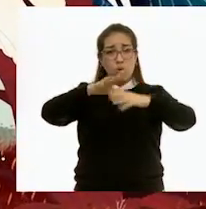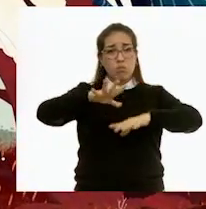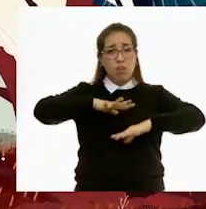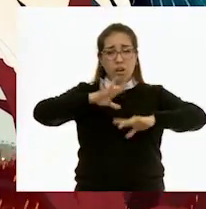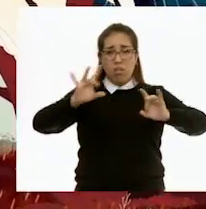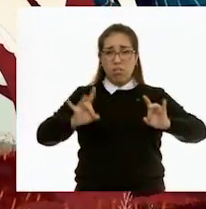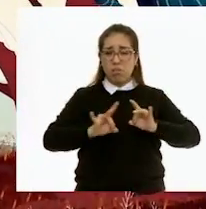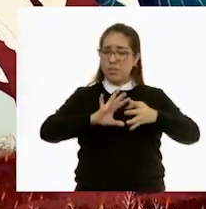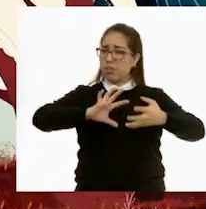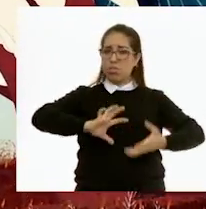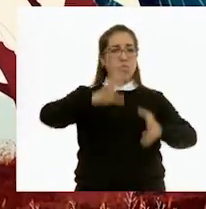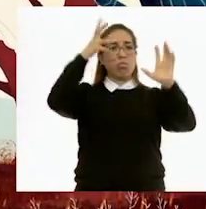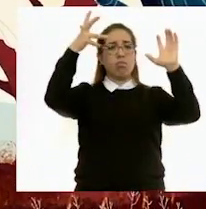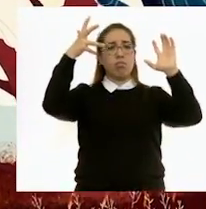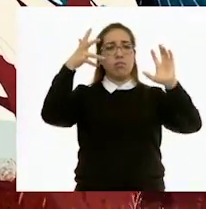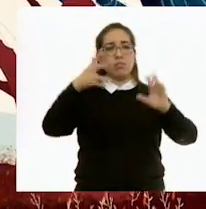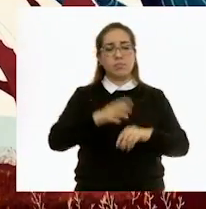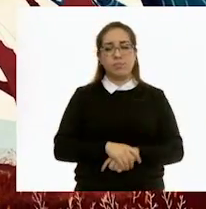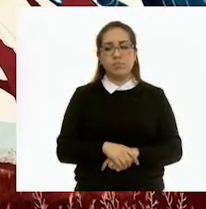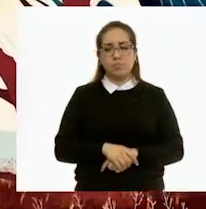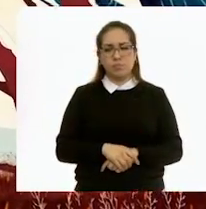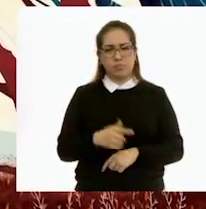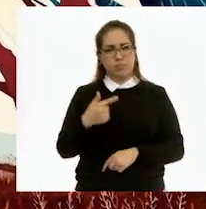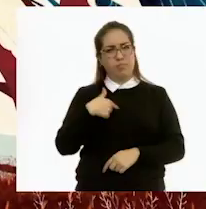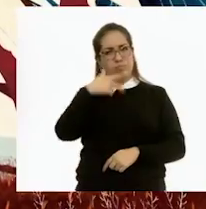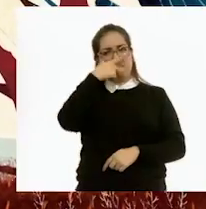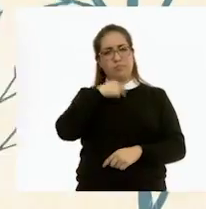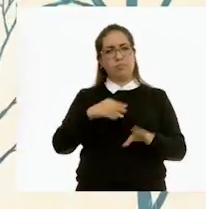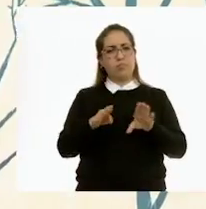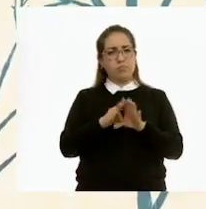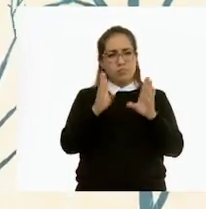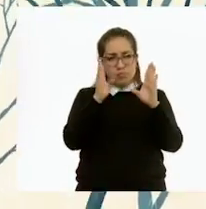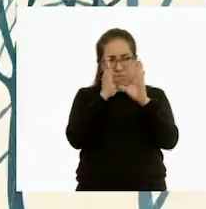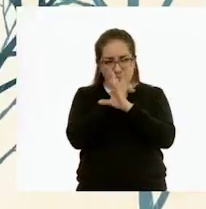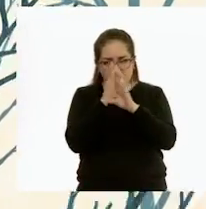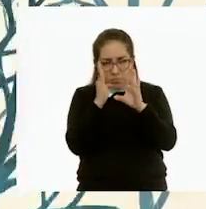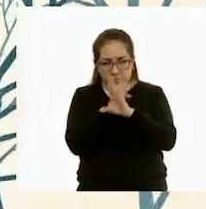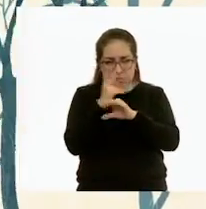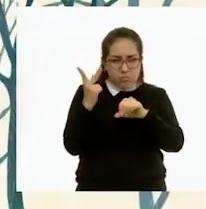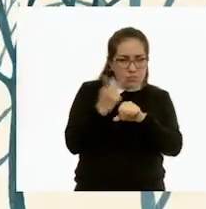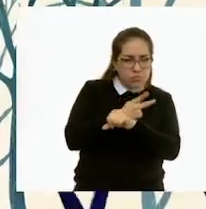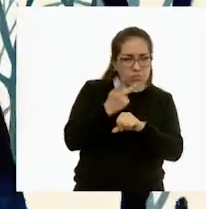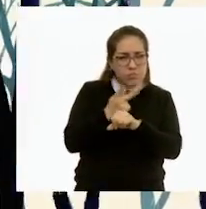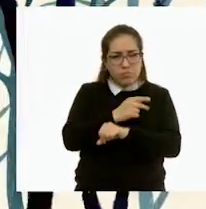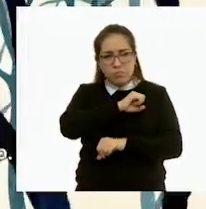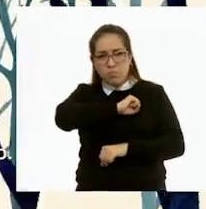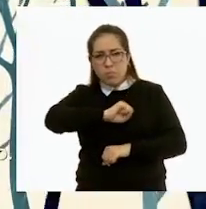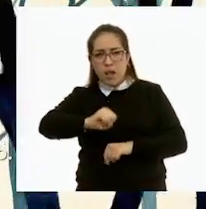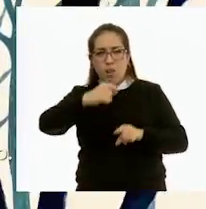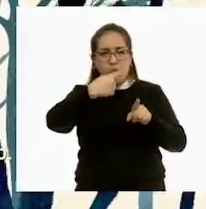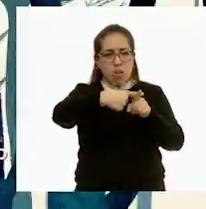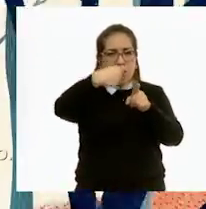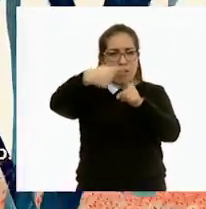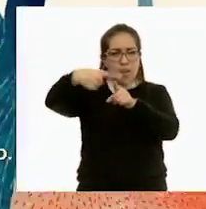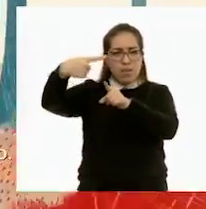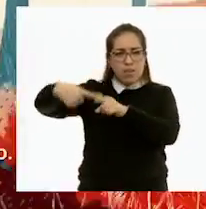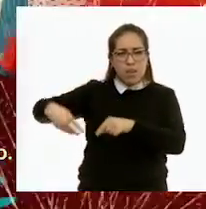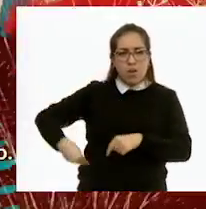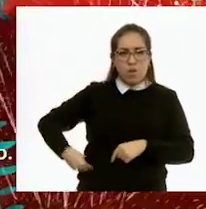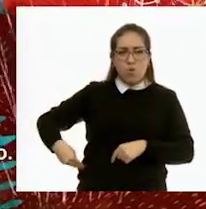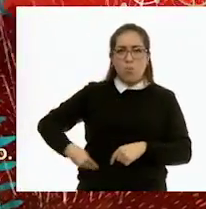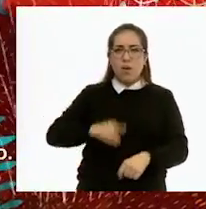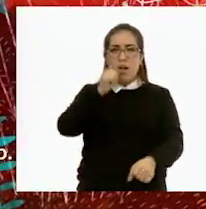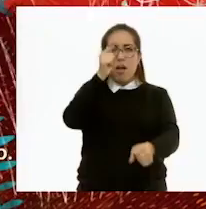unileki. Sakul tehuan ini, in atanchi in kawin talangkoy, usna, ashe yabaye in